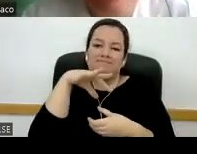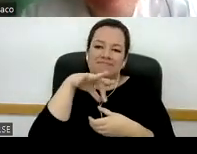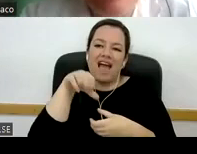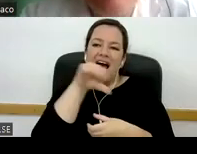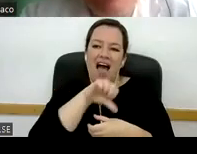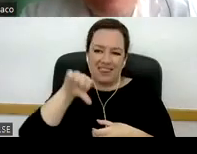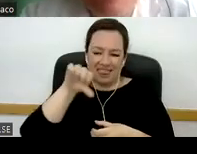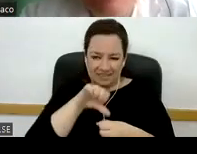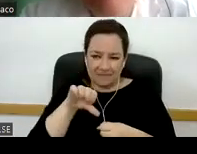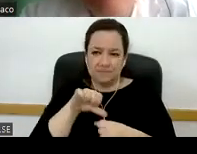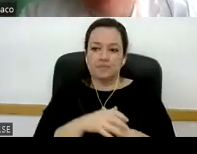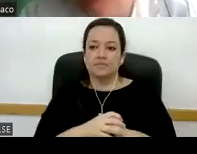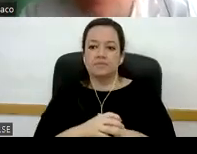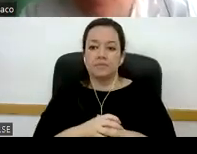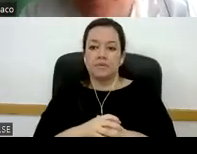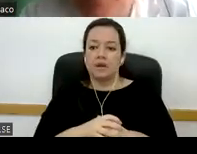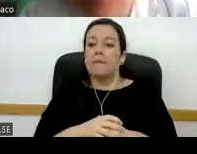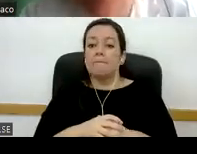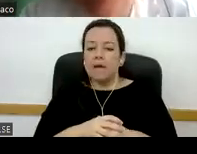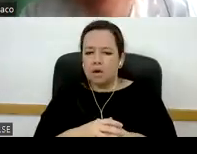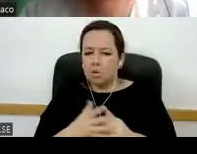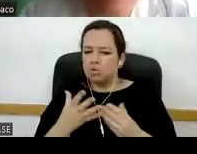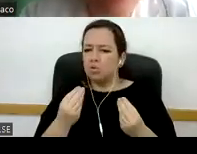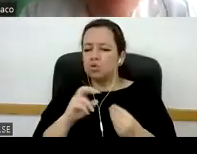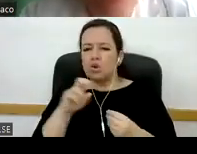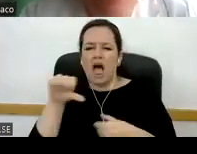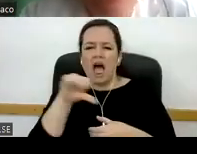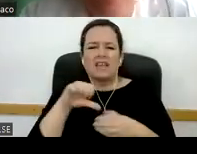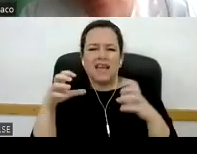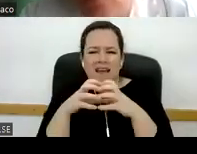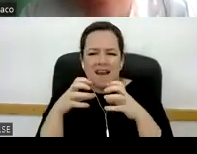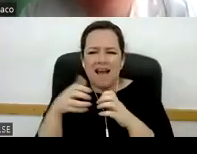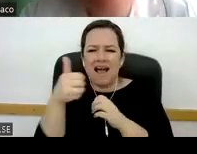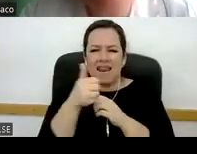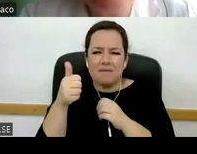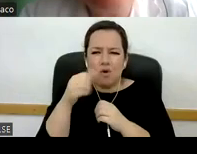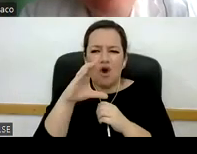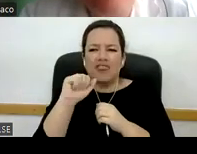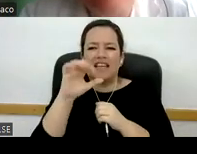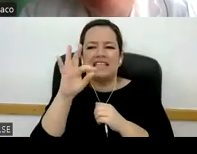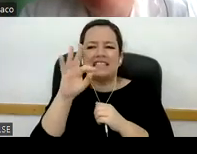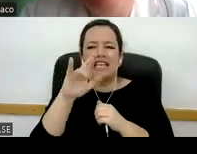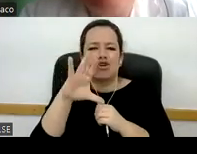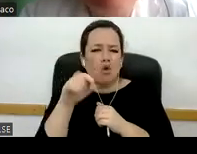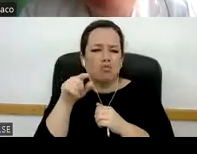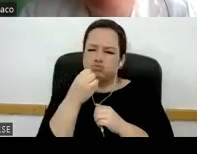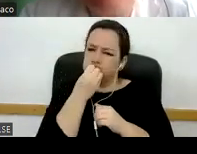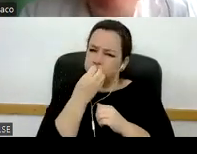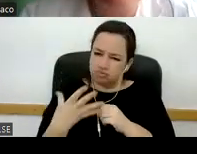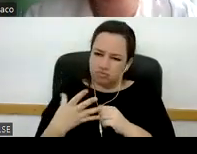de lavanda. Pero hay mucho cítrico que nos pueden venir muy bien y que son muy seguros incluso con los niños, o hay